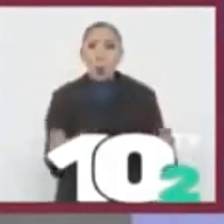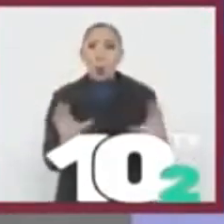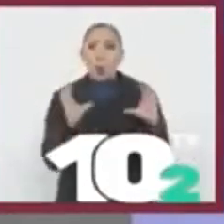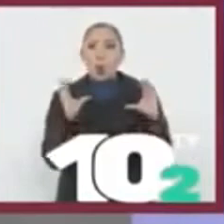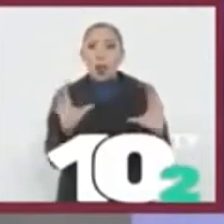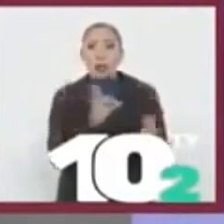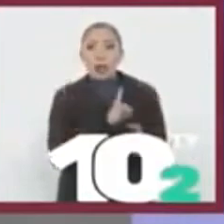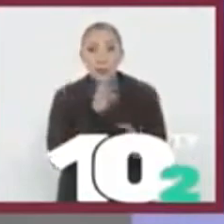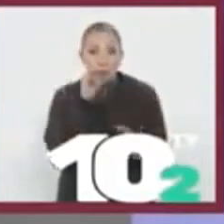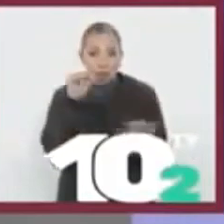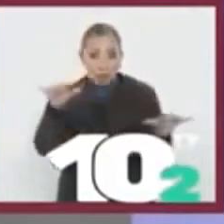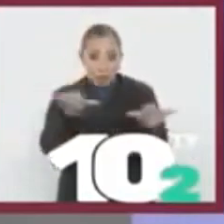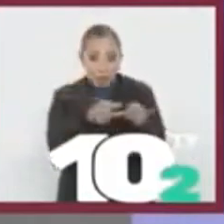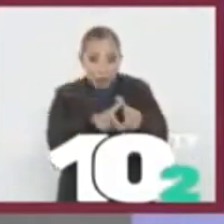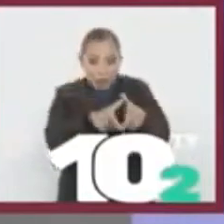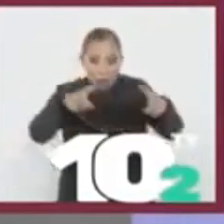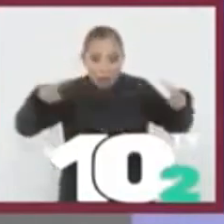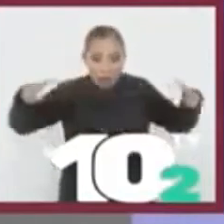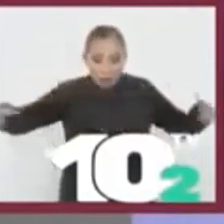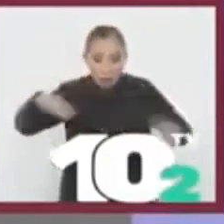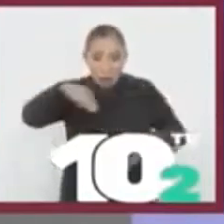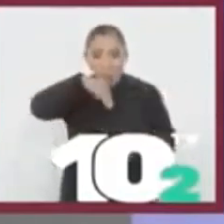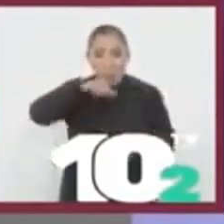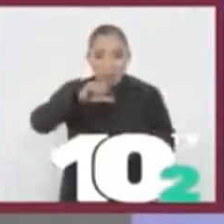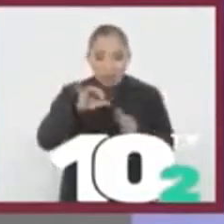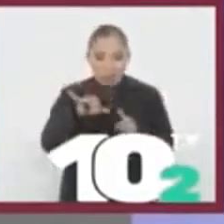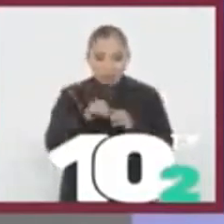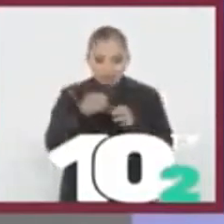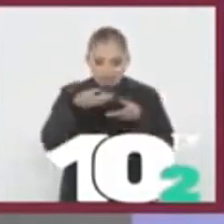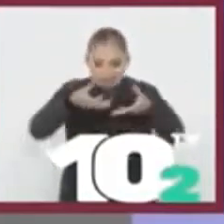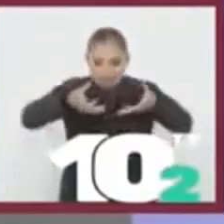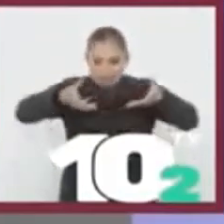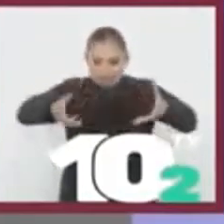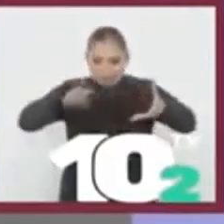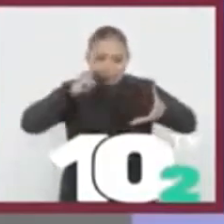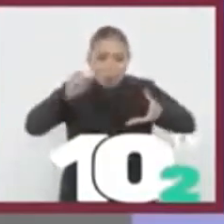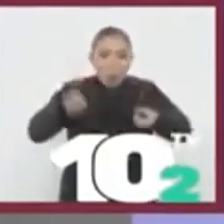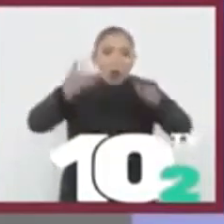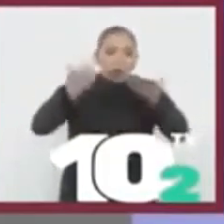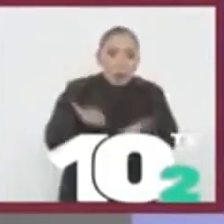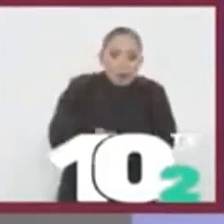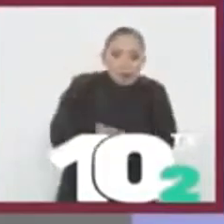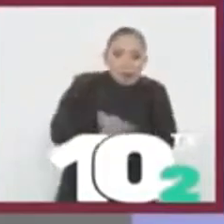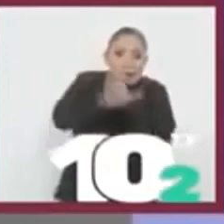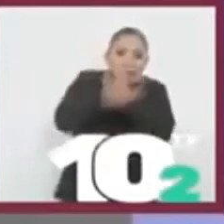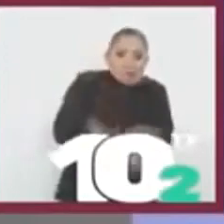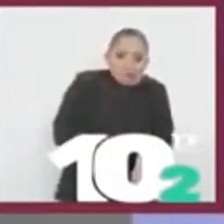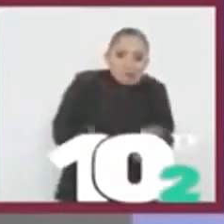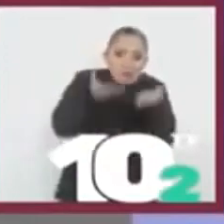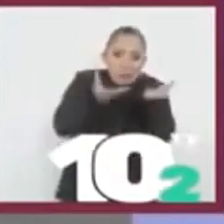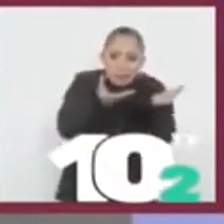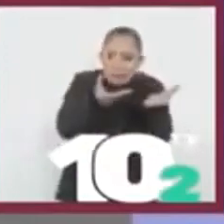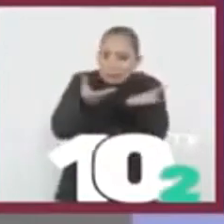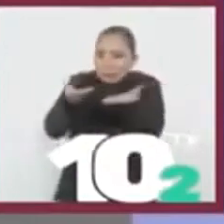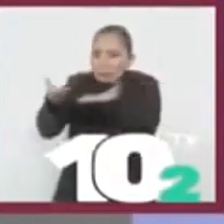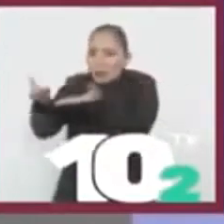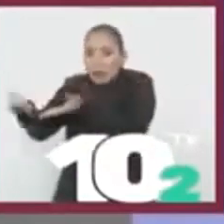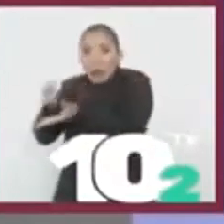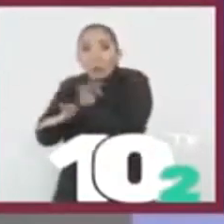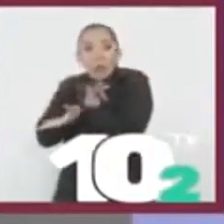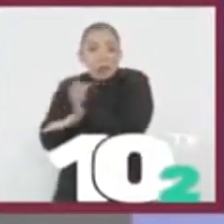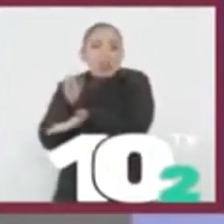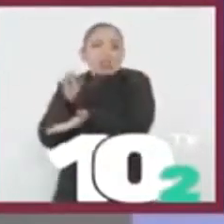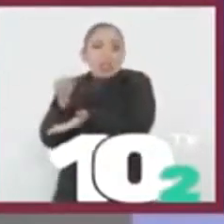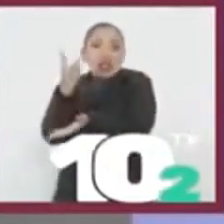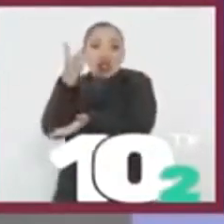precaución. Habría que considerar su tamaño y su masa, y aplicar las fuerzas necesarias para ello. El traslado